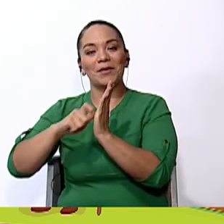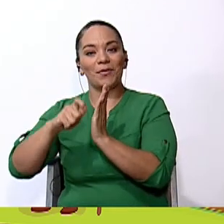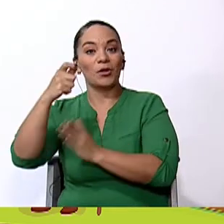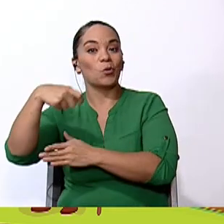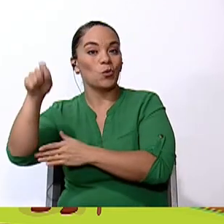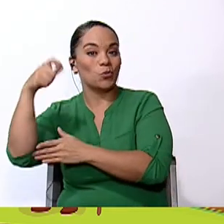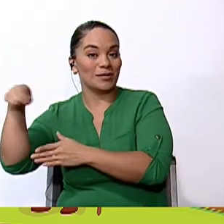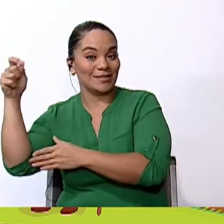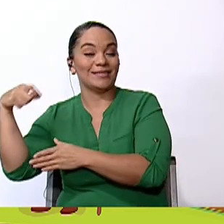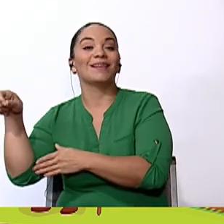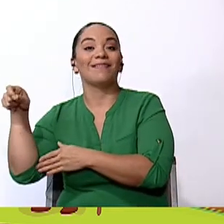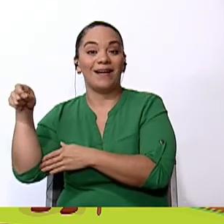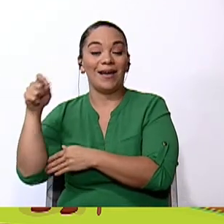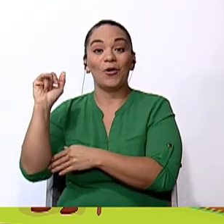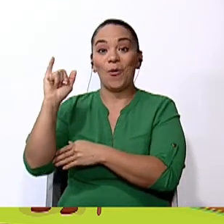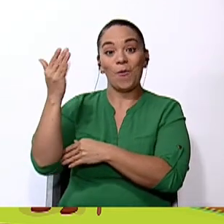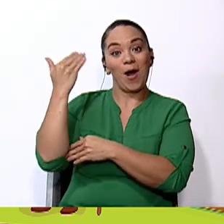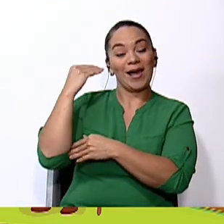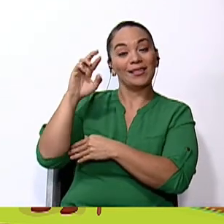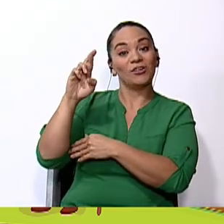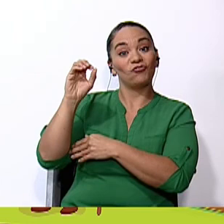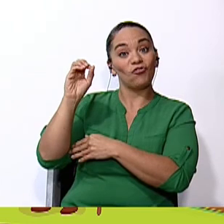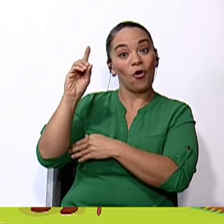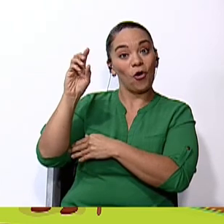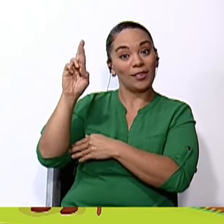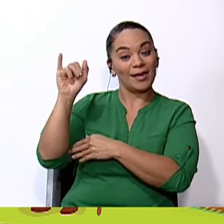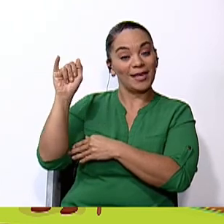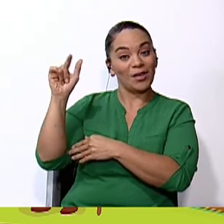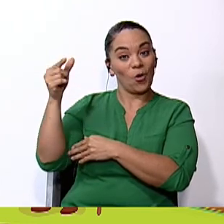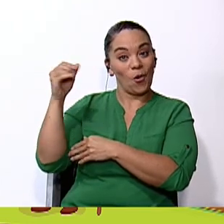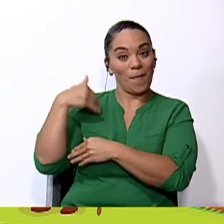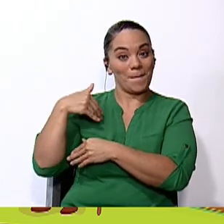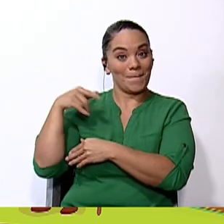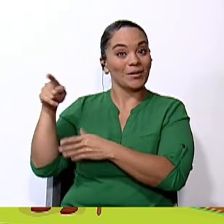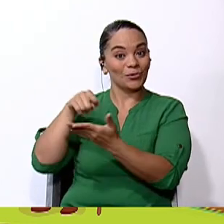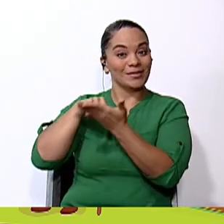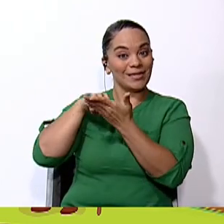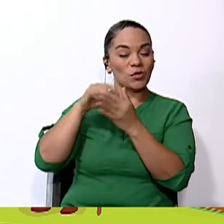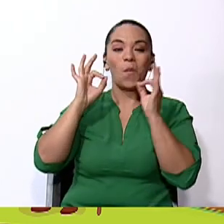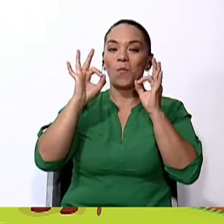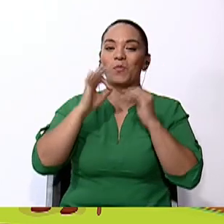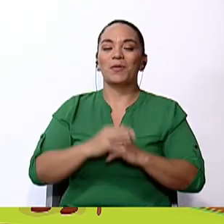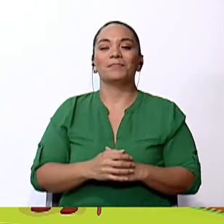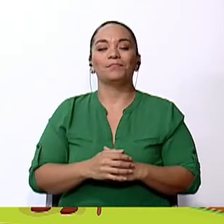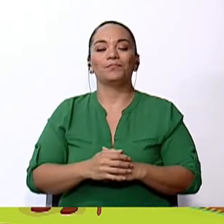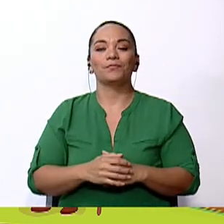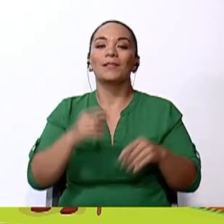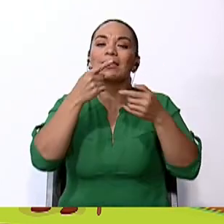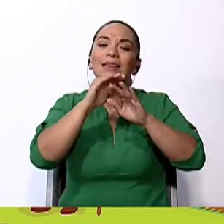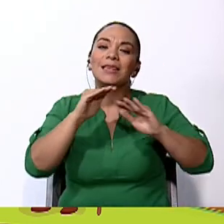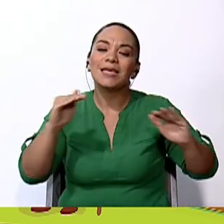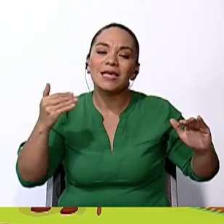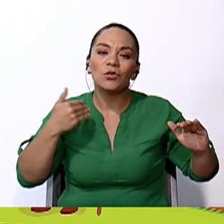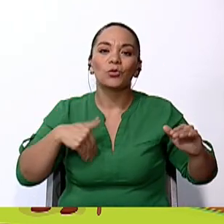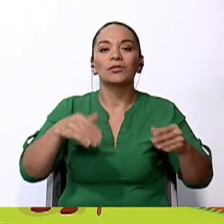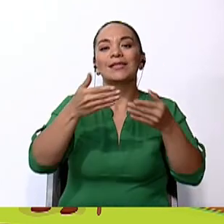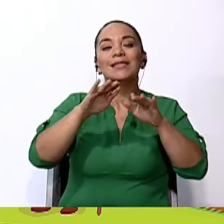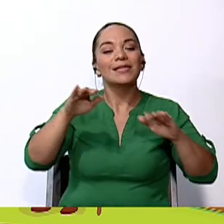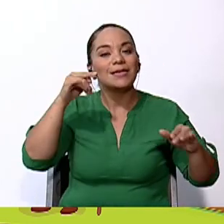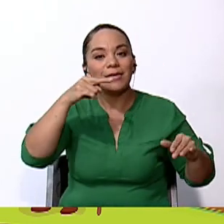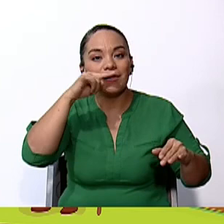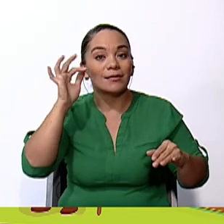así como nos mostraba Rodrigo al inicio. ¿Lo vieron? Muy bien. Niños y niñas, recuerden,